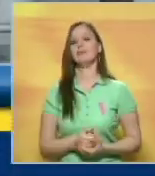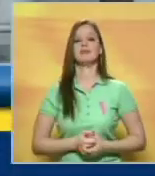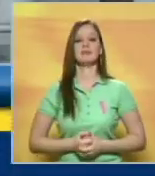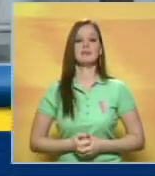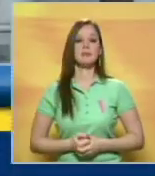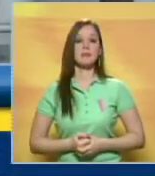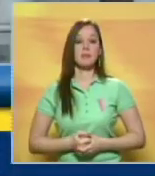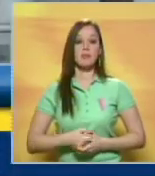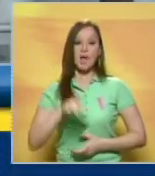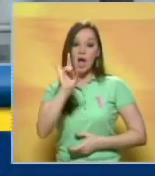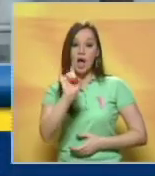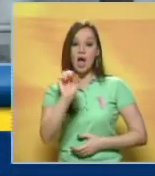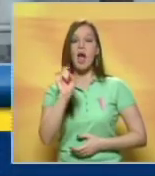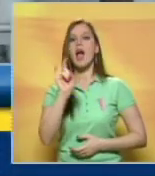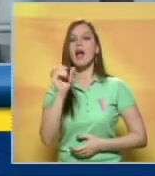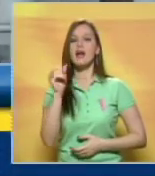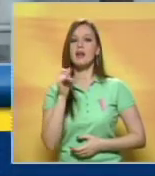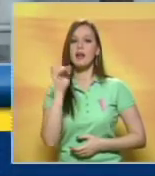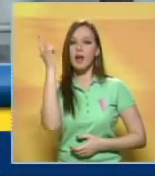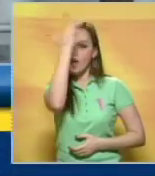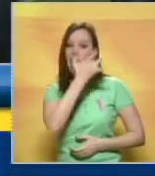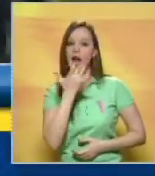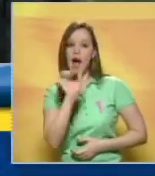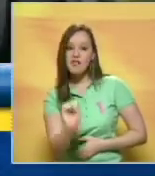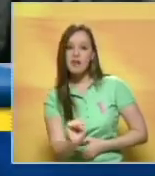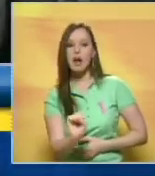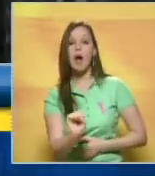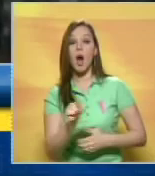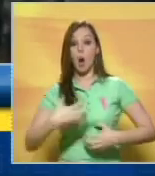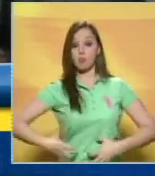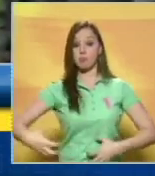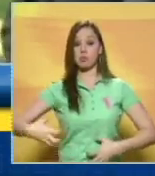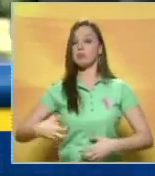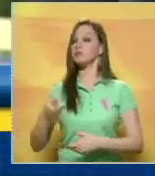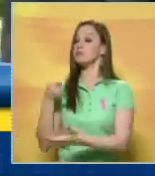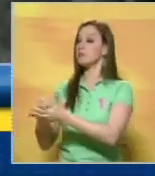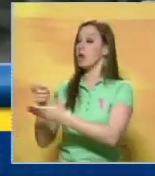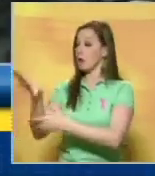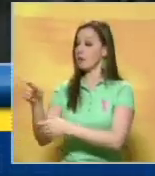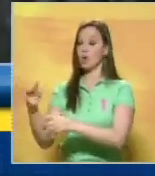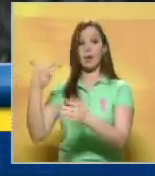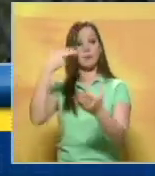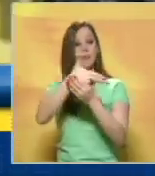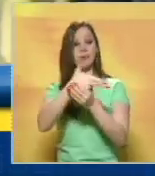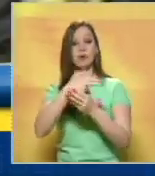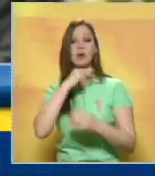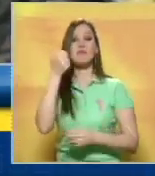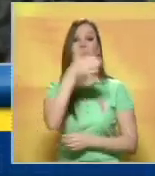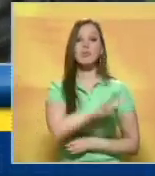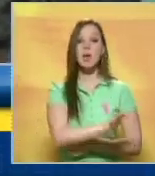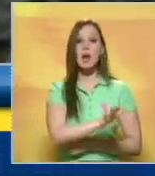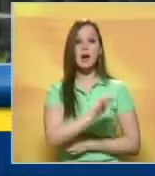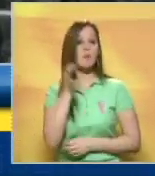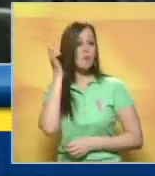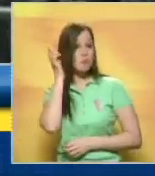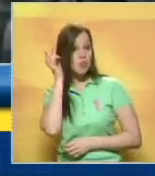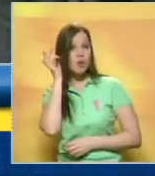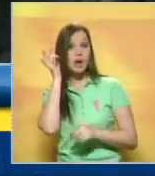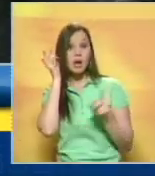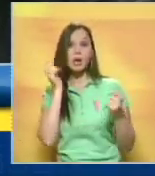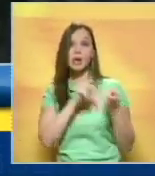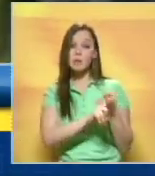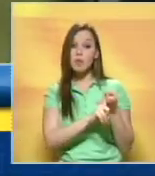En Sudáfrica, un millonario británico acusado de contratar a un sicario para matar a su mujer durante su luna de miel en Ciudad del